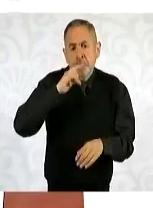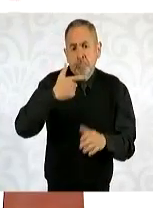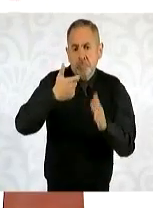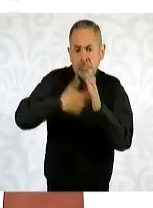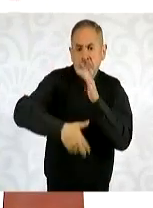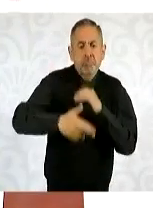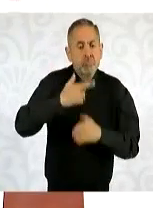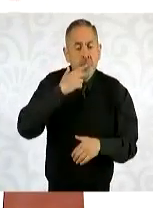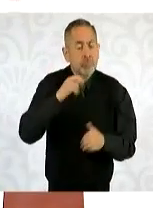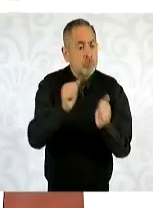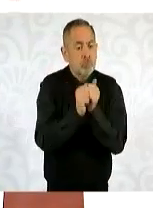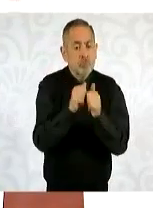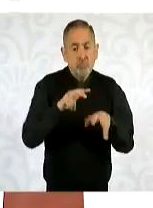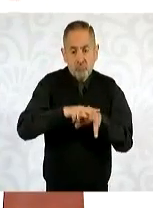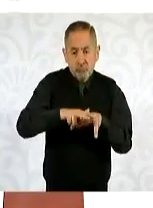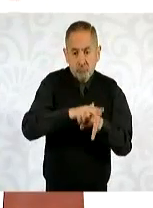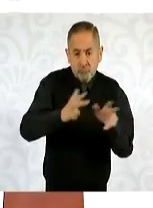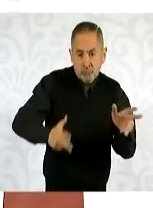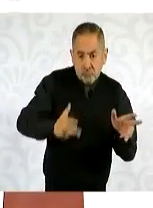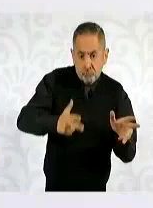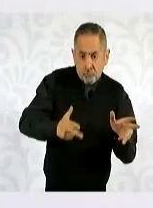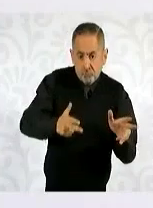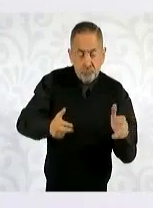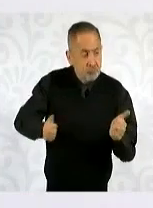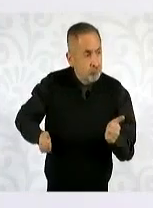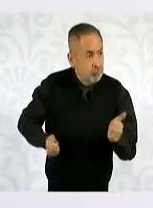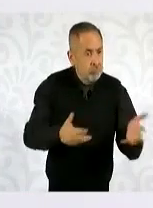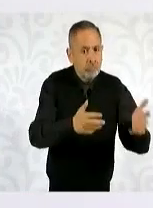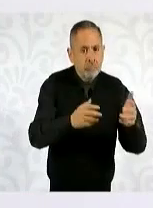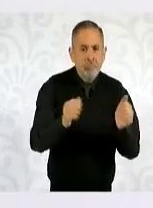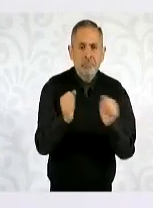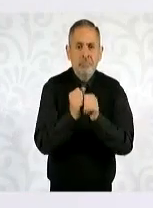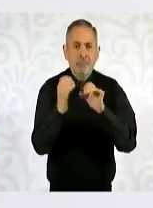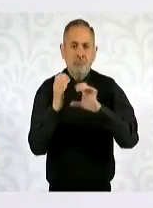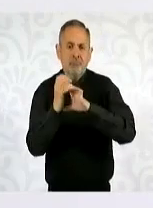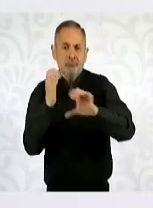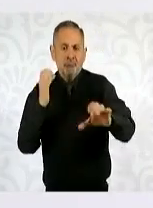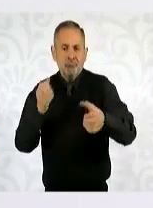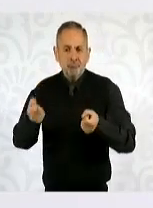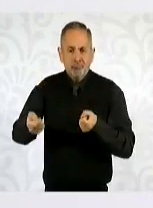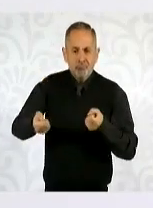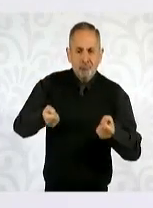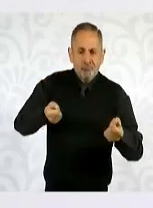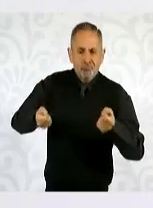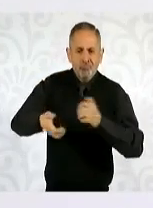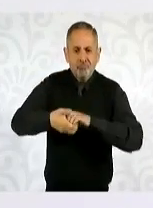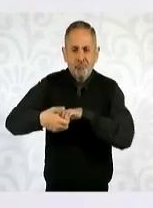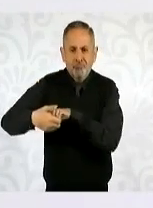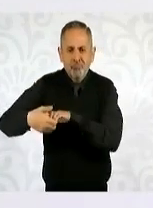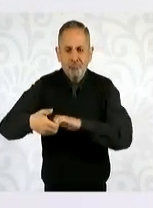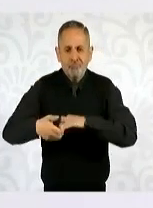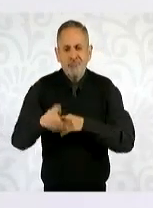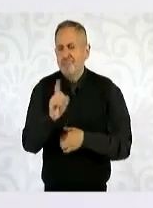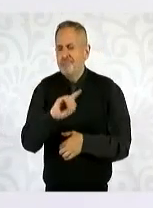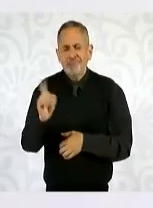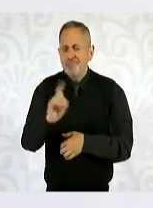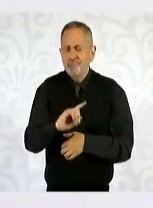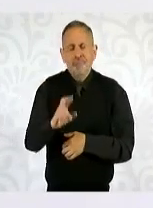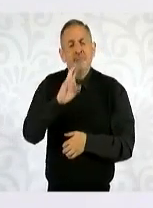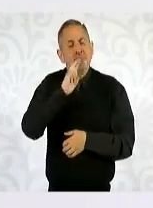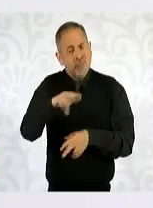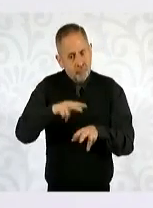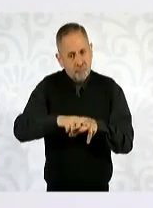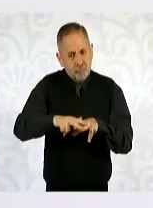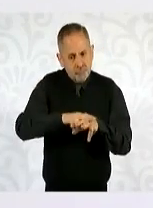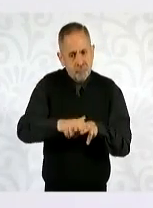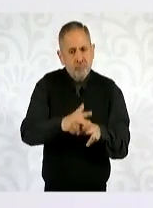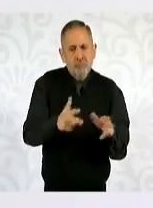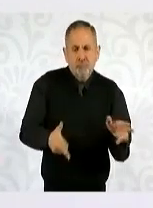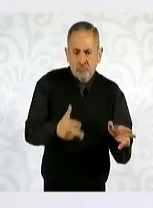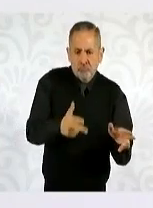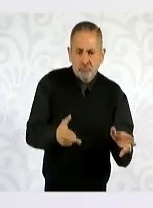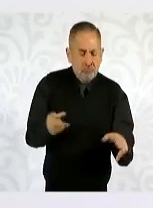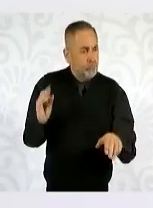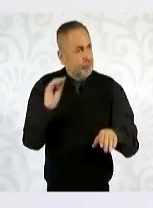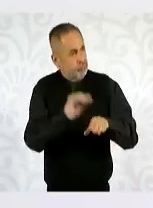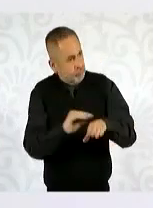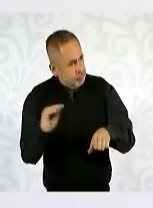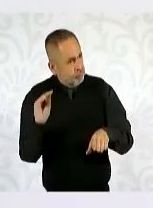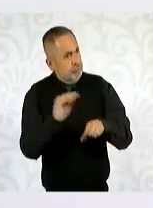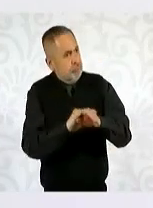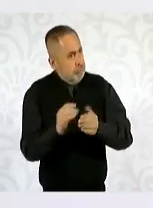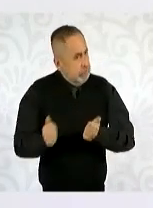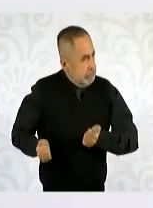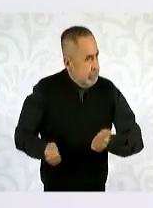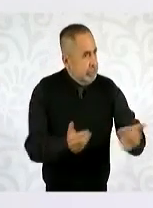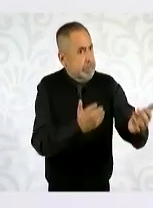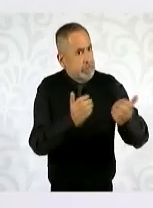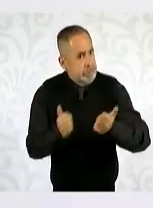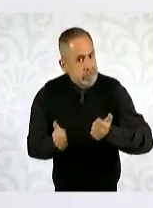por tren que por tractocamión. Entonces, en la medida que se fortalezca el transporte de carga por